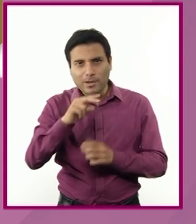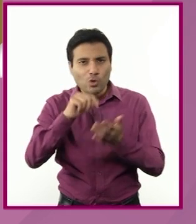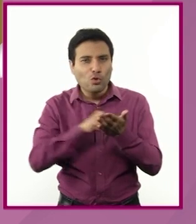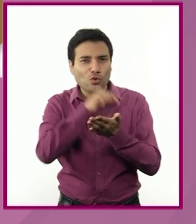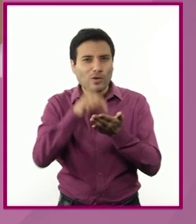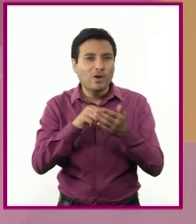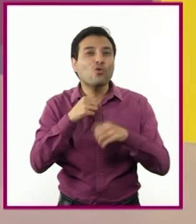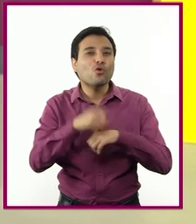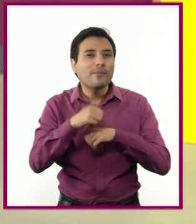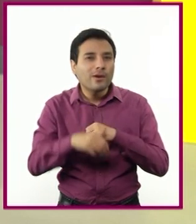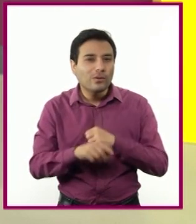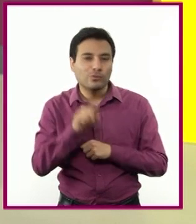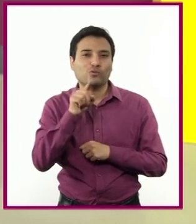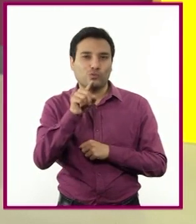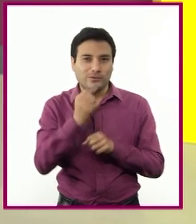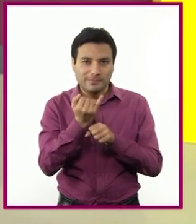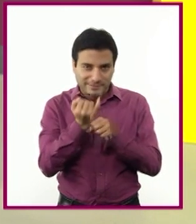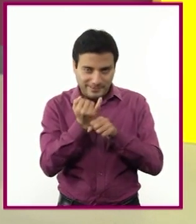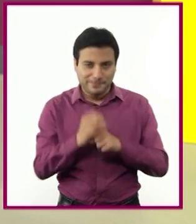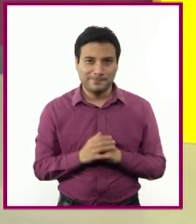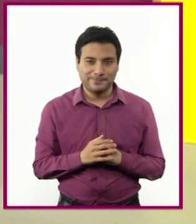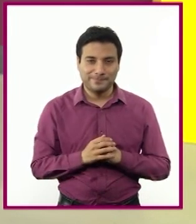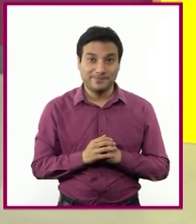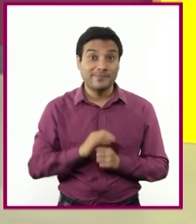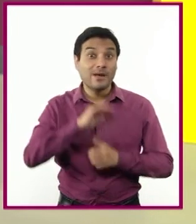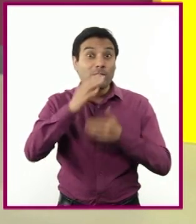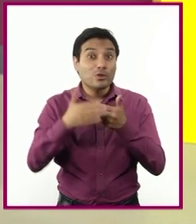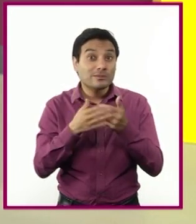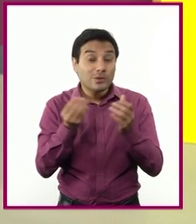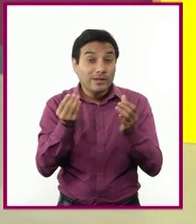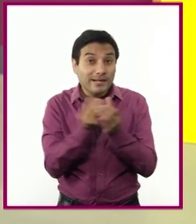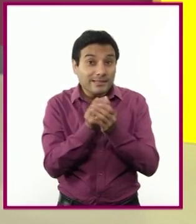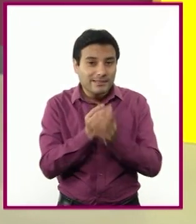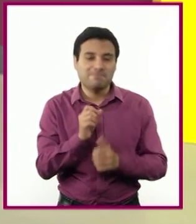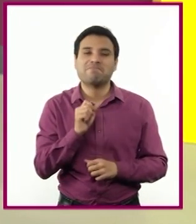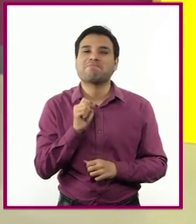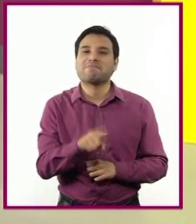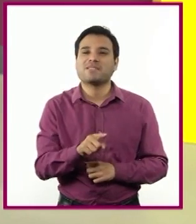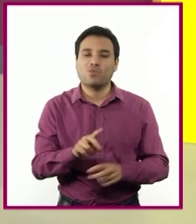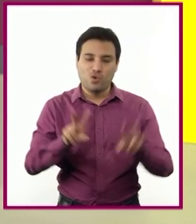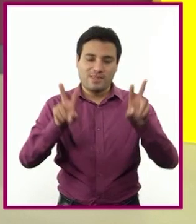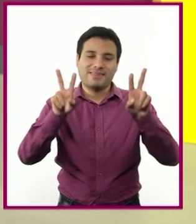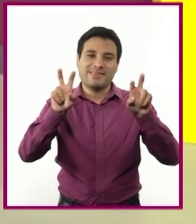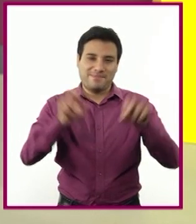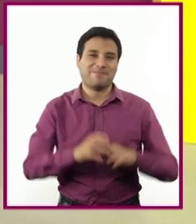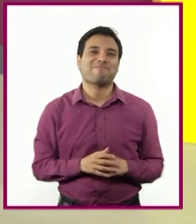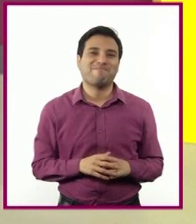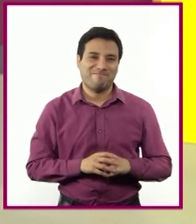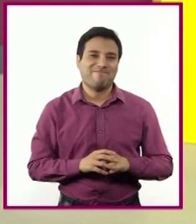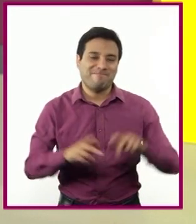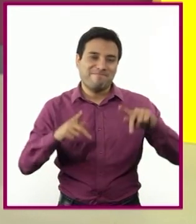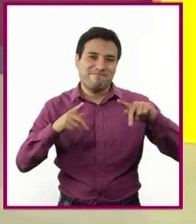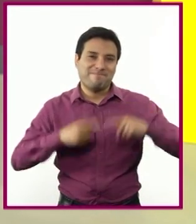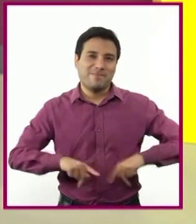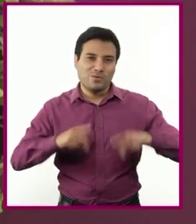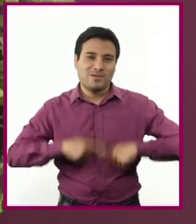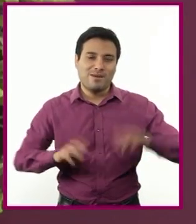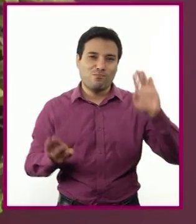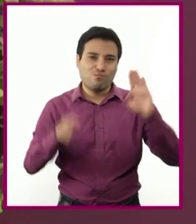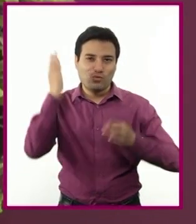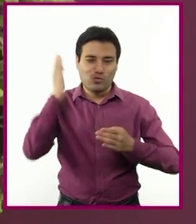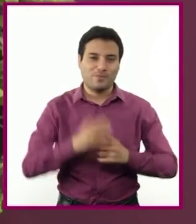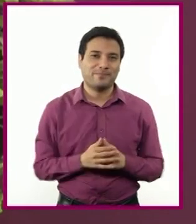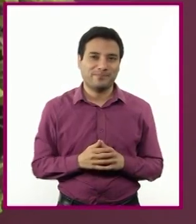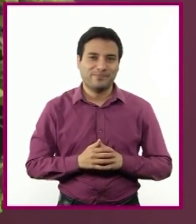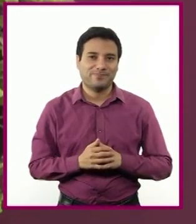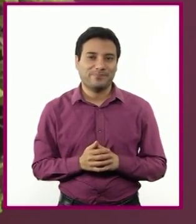y anótenlo. En las siguientes sesiones continuaremos con el estudio de la dinámica de la población mundial.